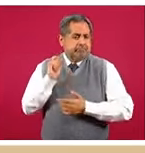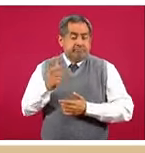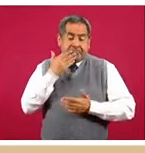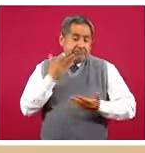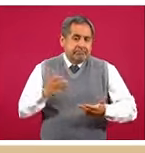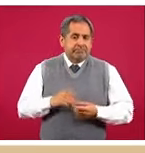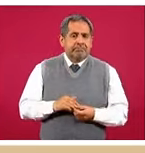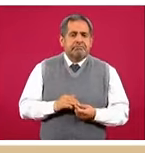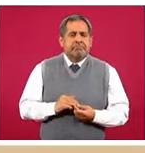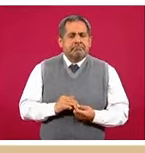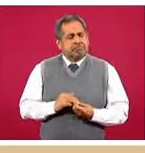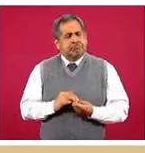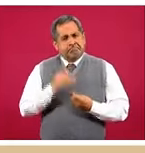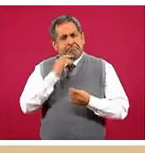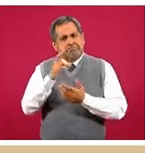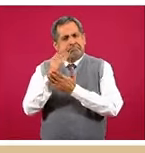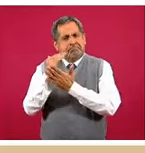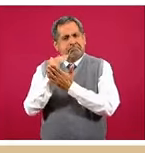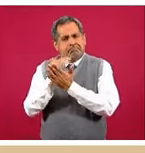Va para abajo.